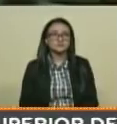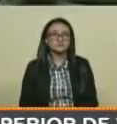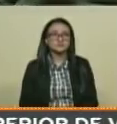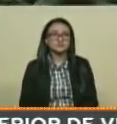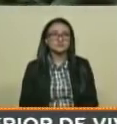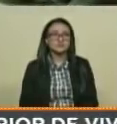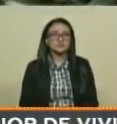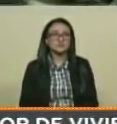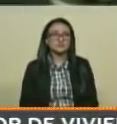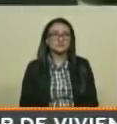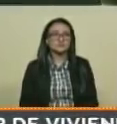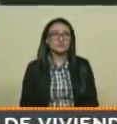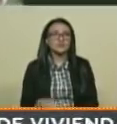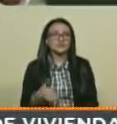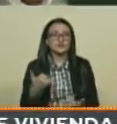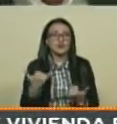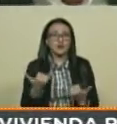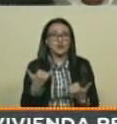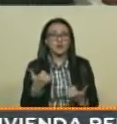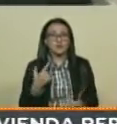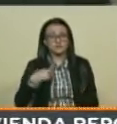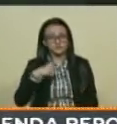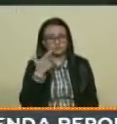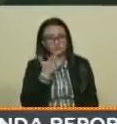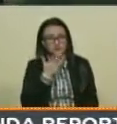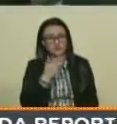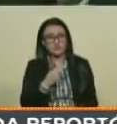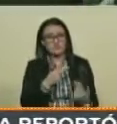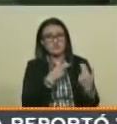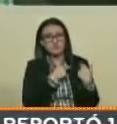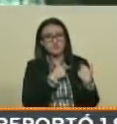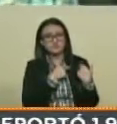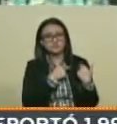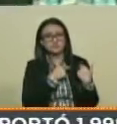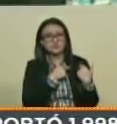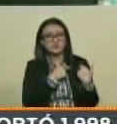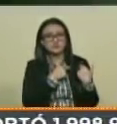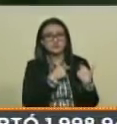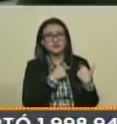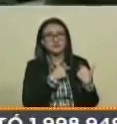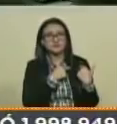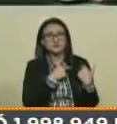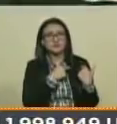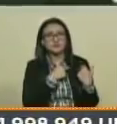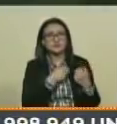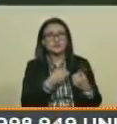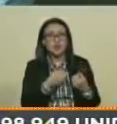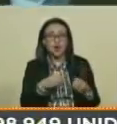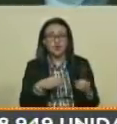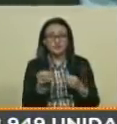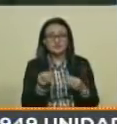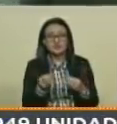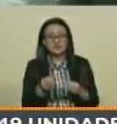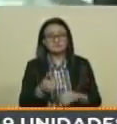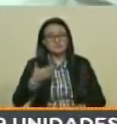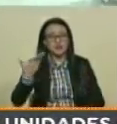seria y responsable, darle a esta oficina el nivel de Estado que se merece.